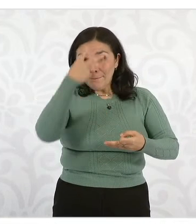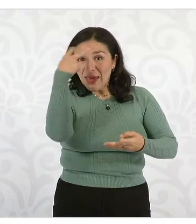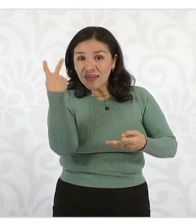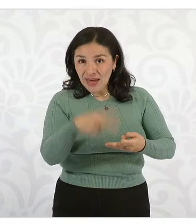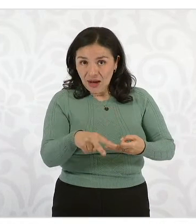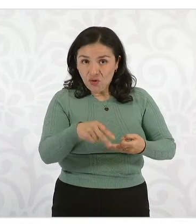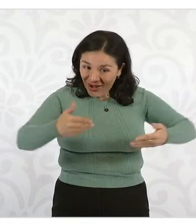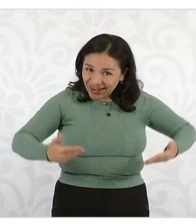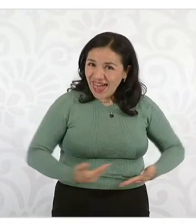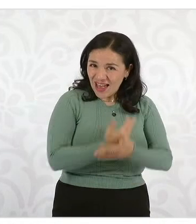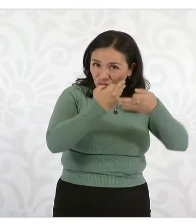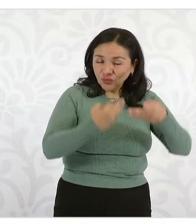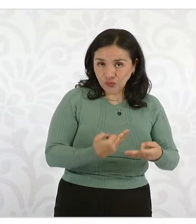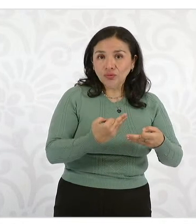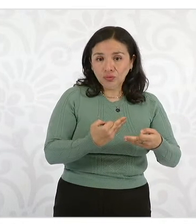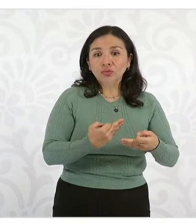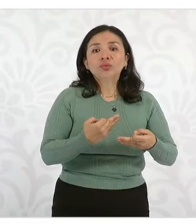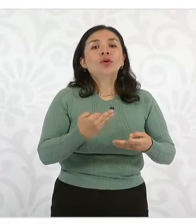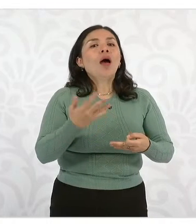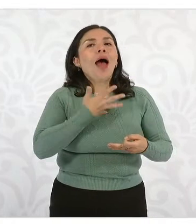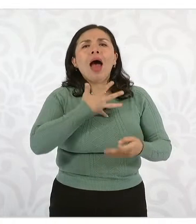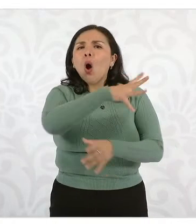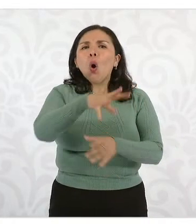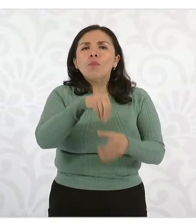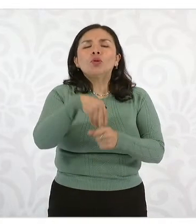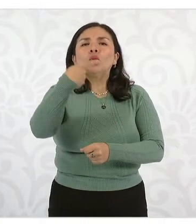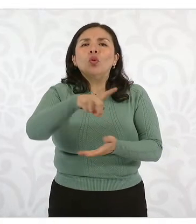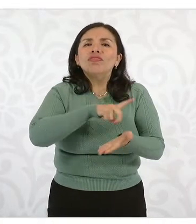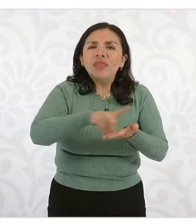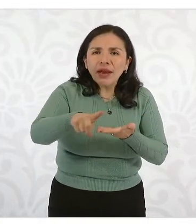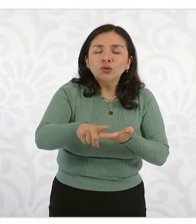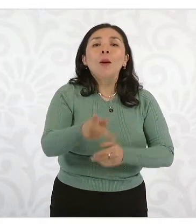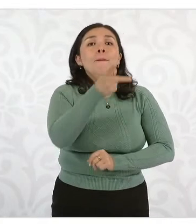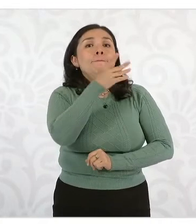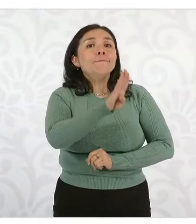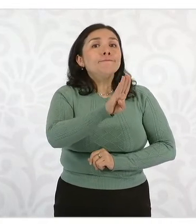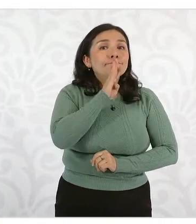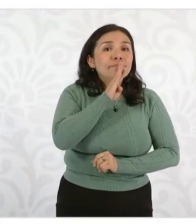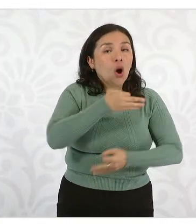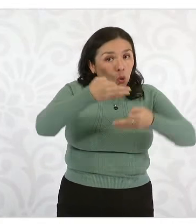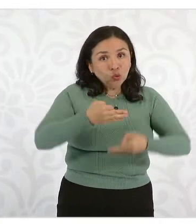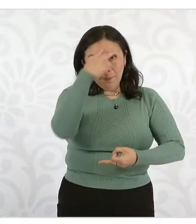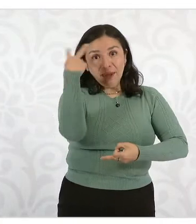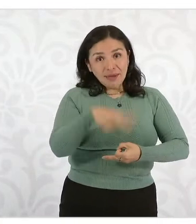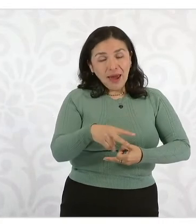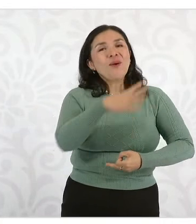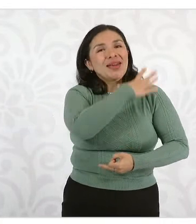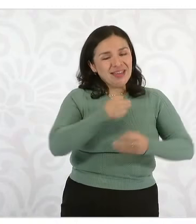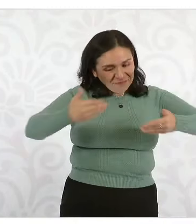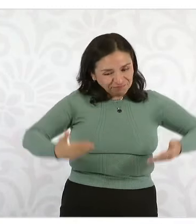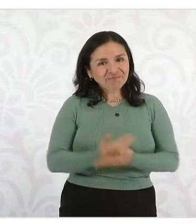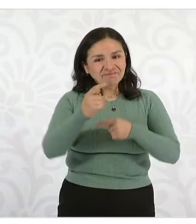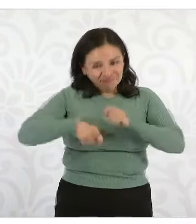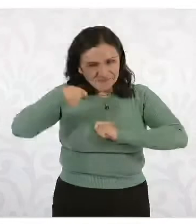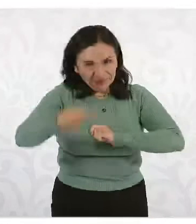por nacimiento en pleno goce de sus derechos, hijo o hija de padre o madre mexicanos, no